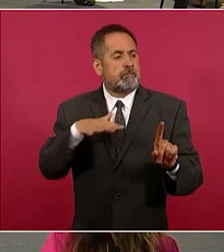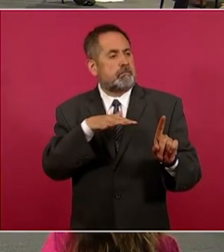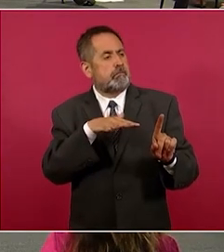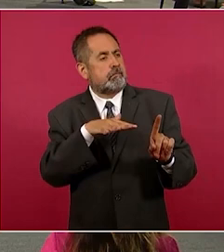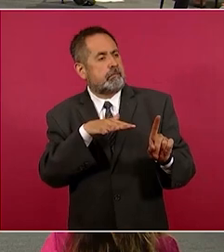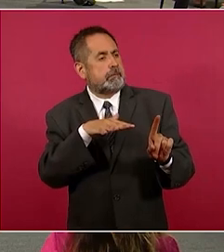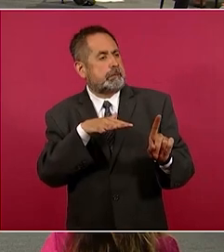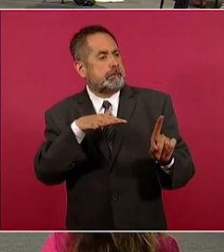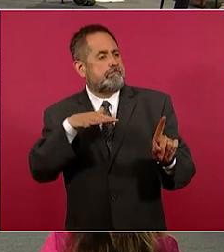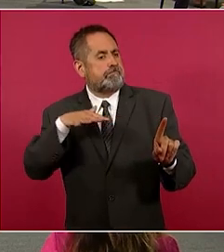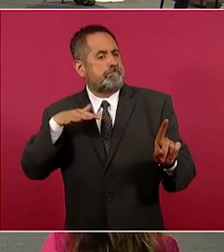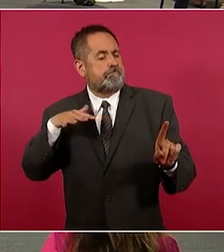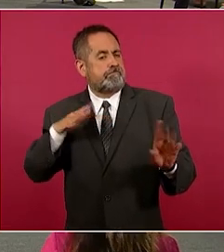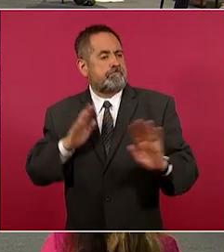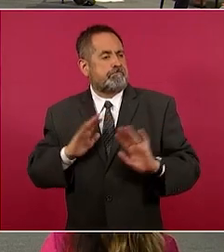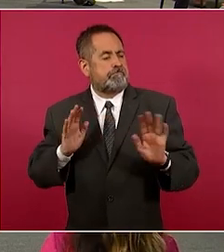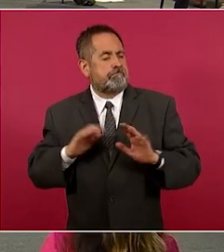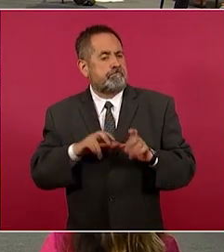sí